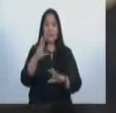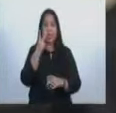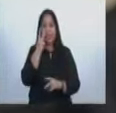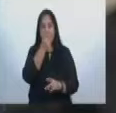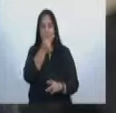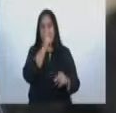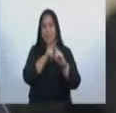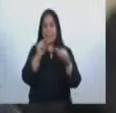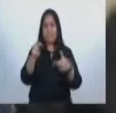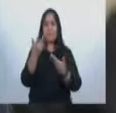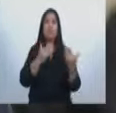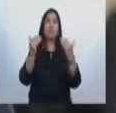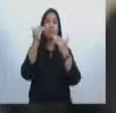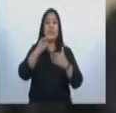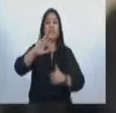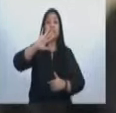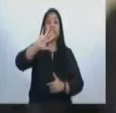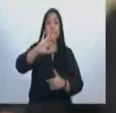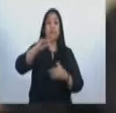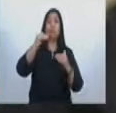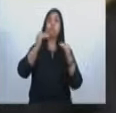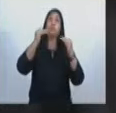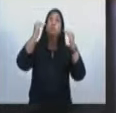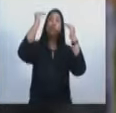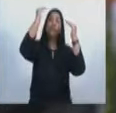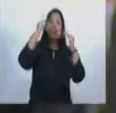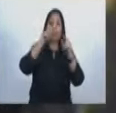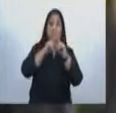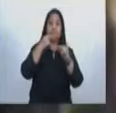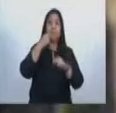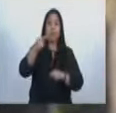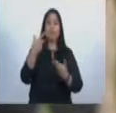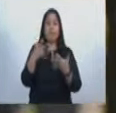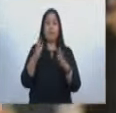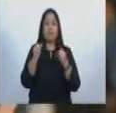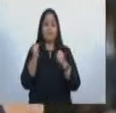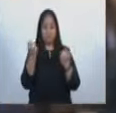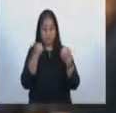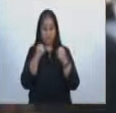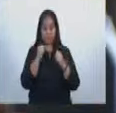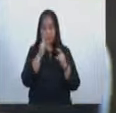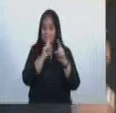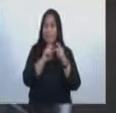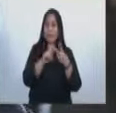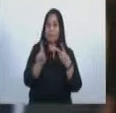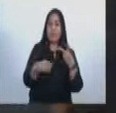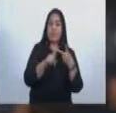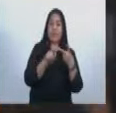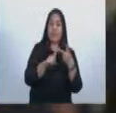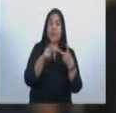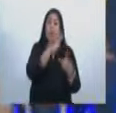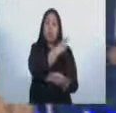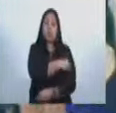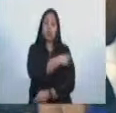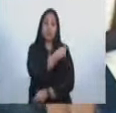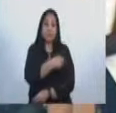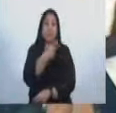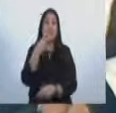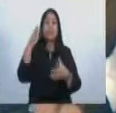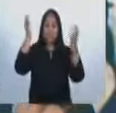laestructura de cinco pisos que que se está construyendo está el el hospital